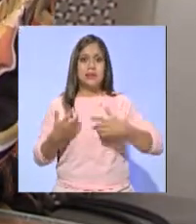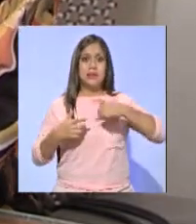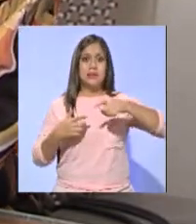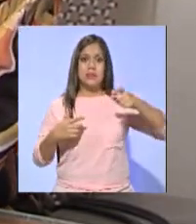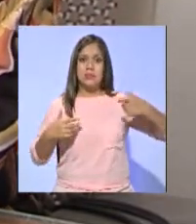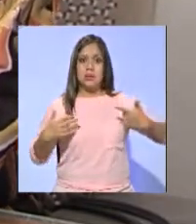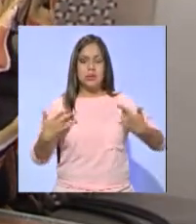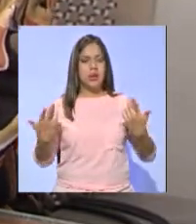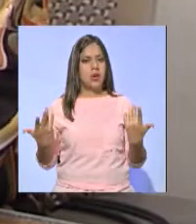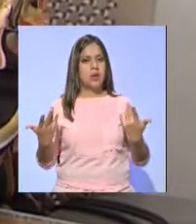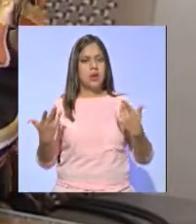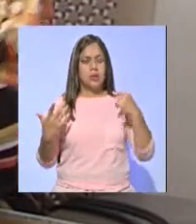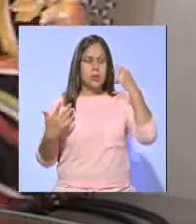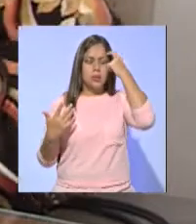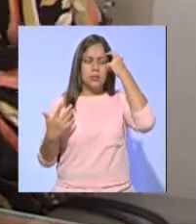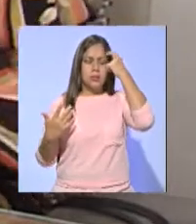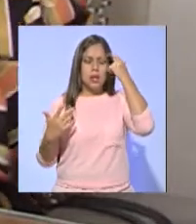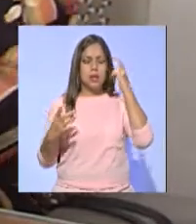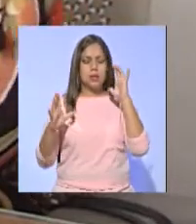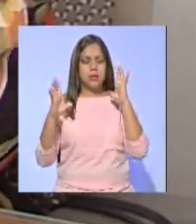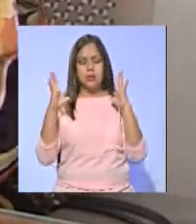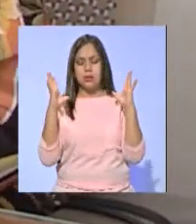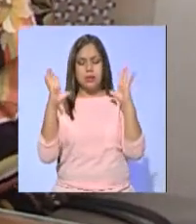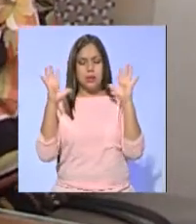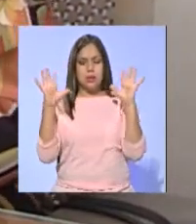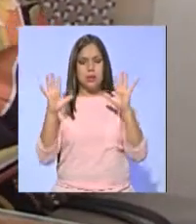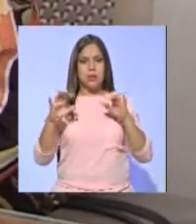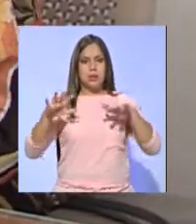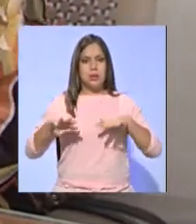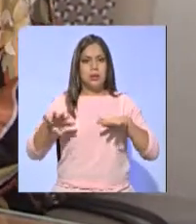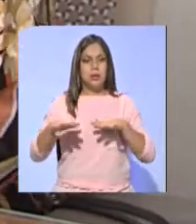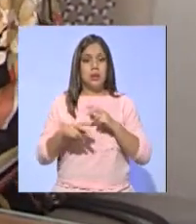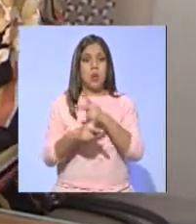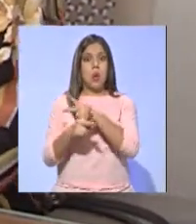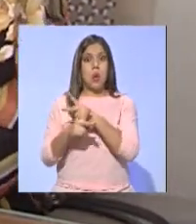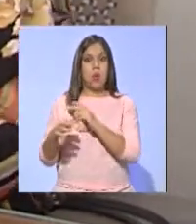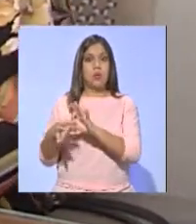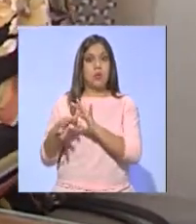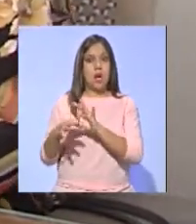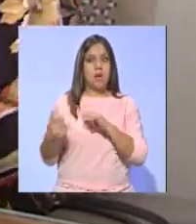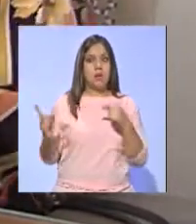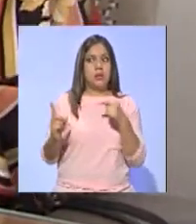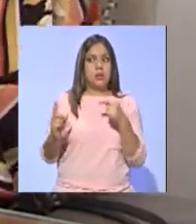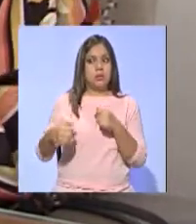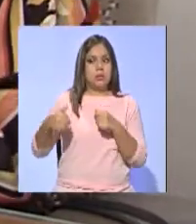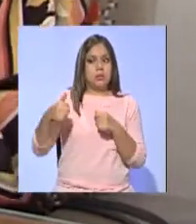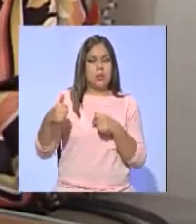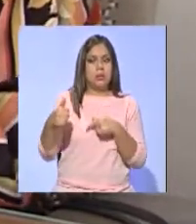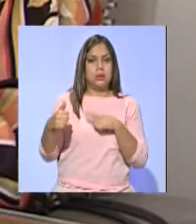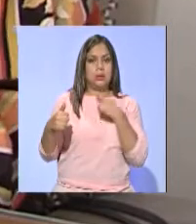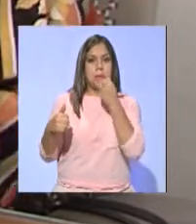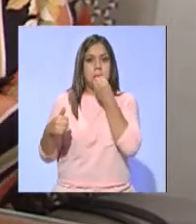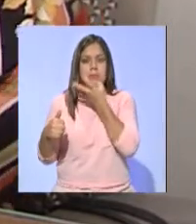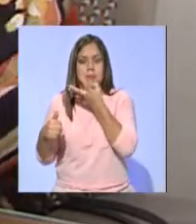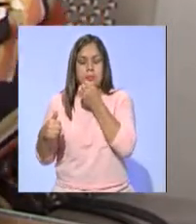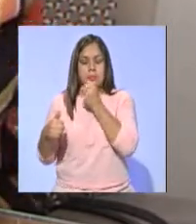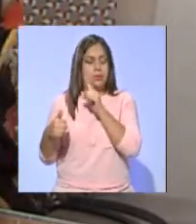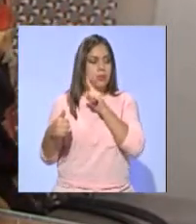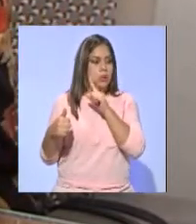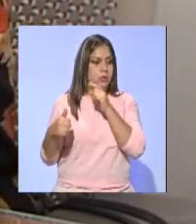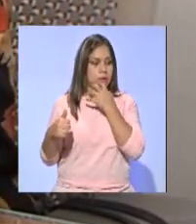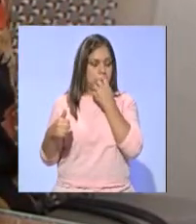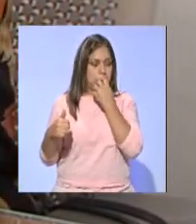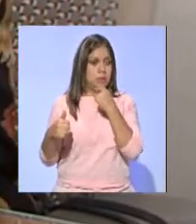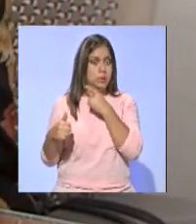parte de su energía psíquica en cuidar la relación con el otro, porque no le puedo decir esta palabra, porque